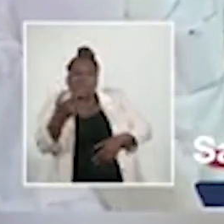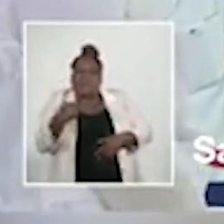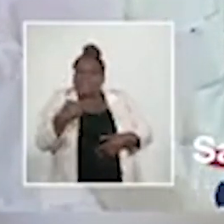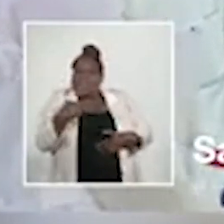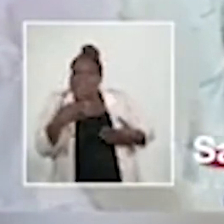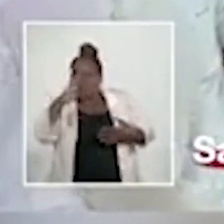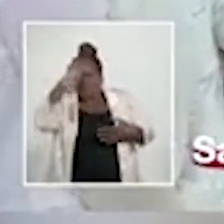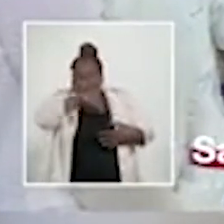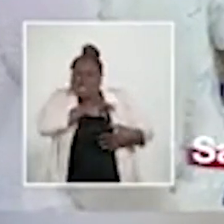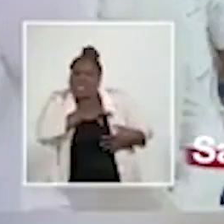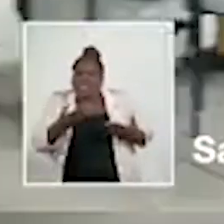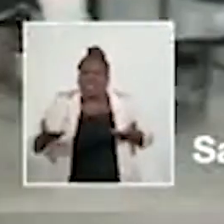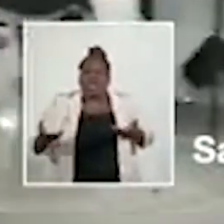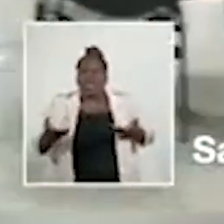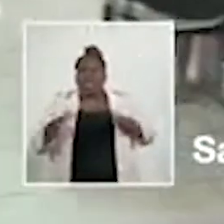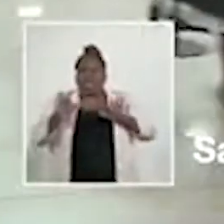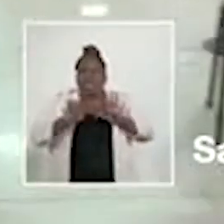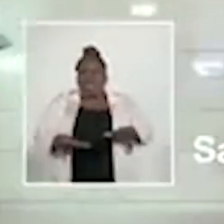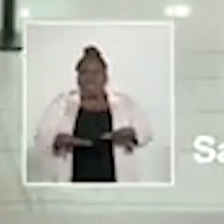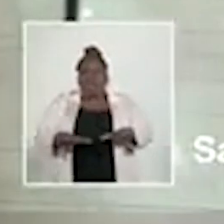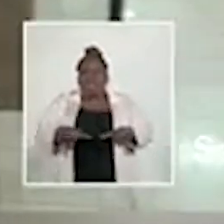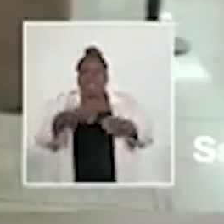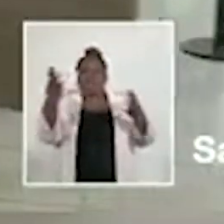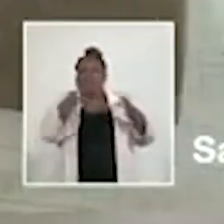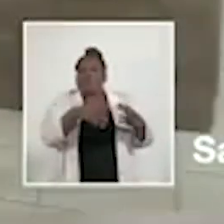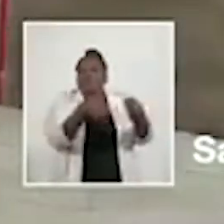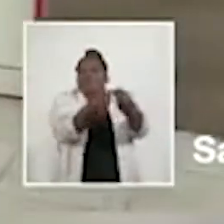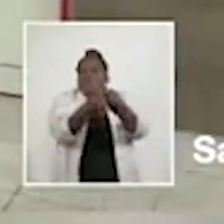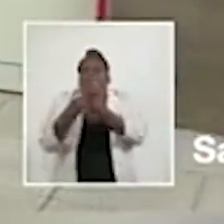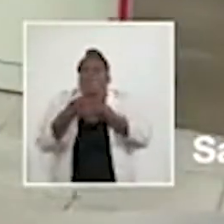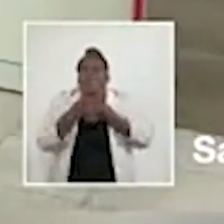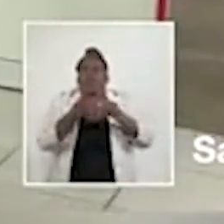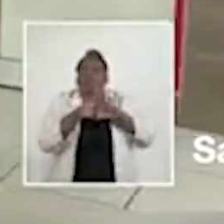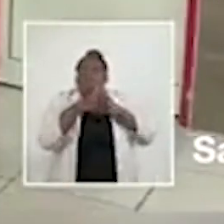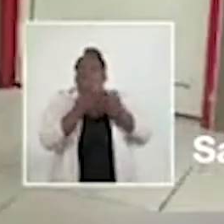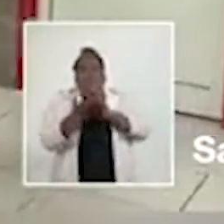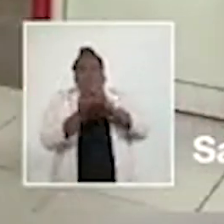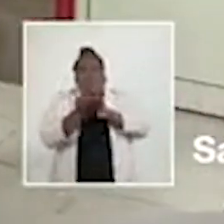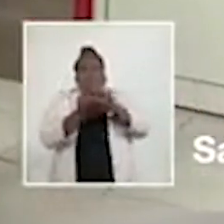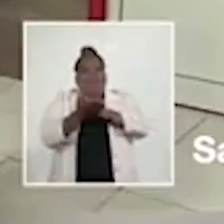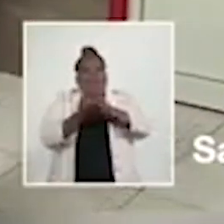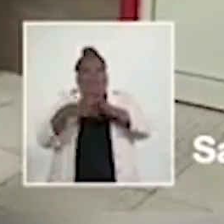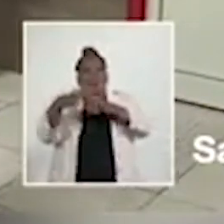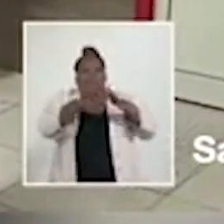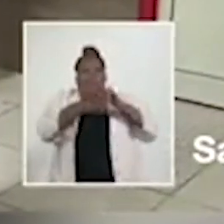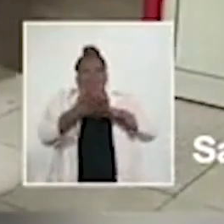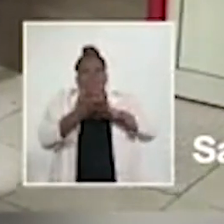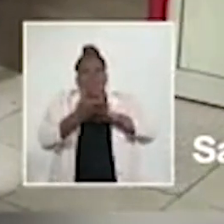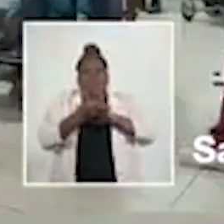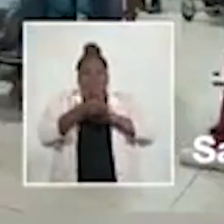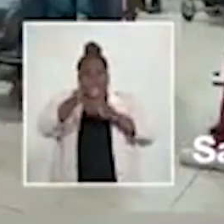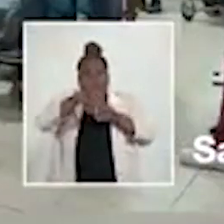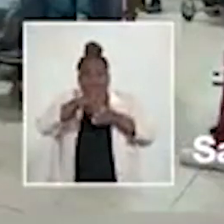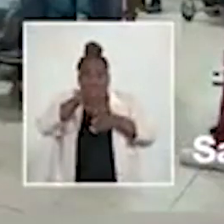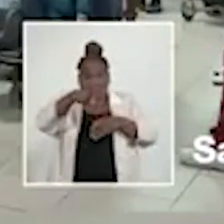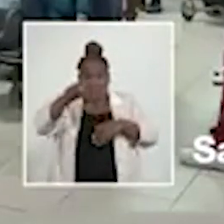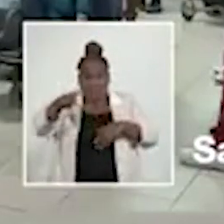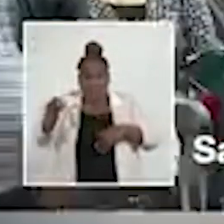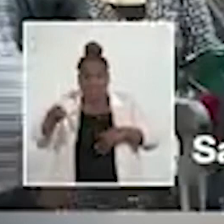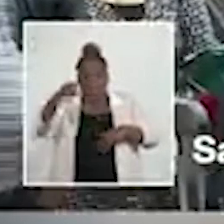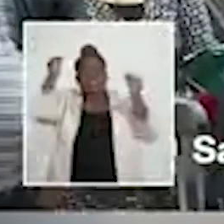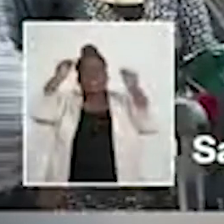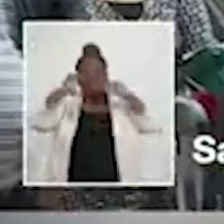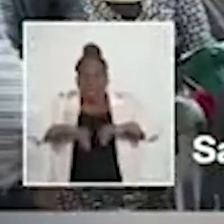al país de origen o de salida a otro país si un pasajero arriba sin un boleto válido de regreso la